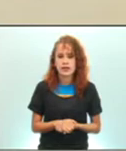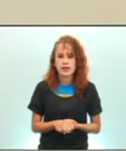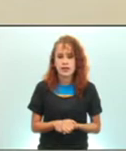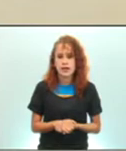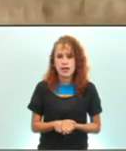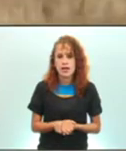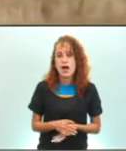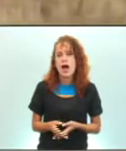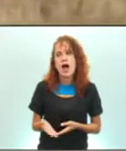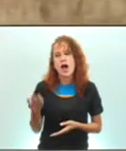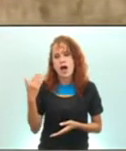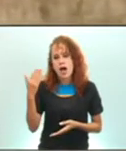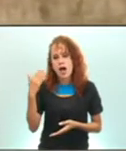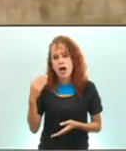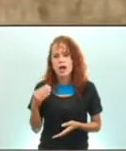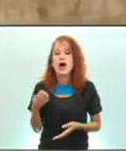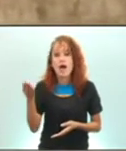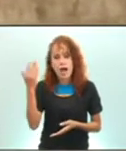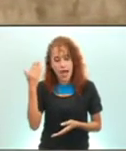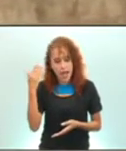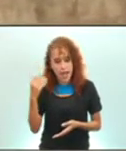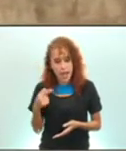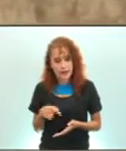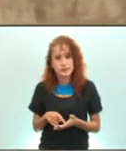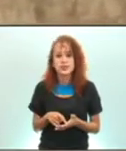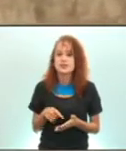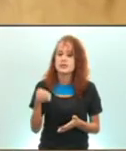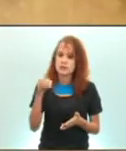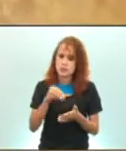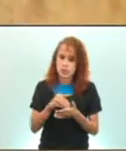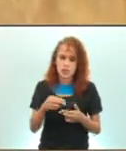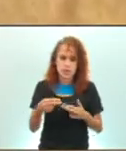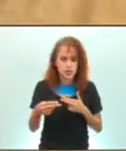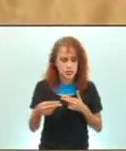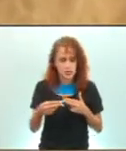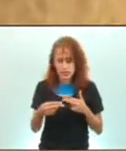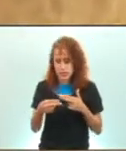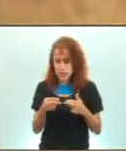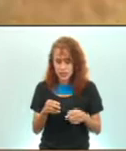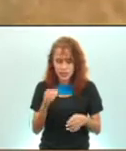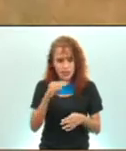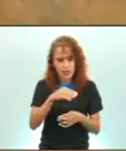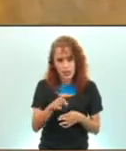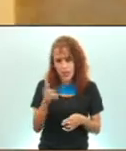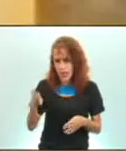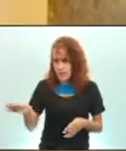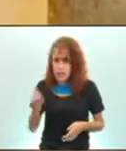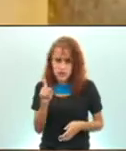las edificaciones y otras muchas no soportarán el paso del tiempo.